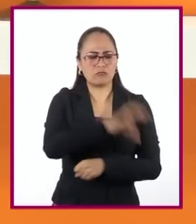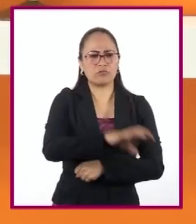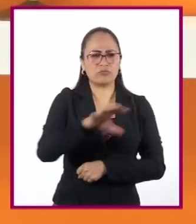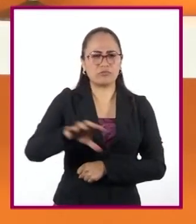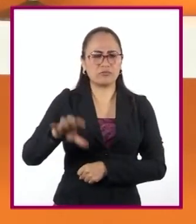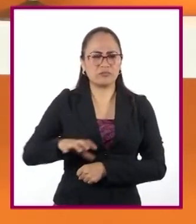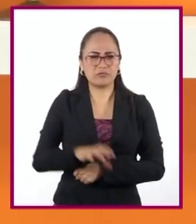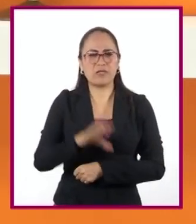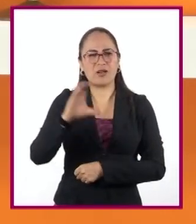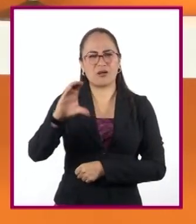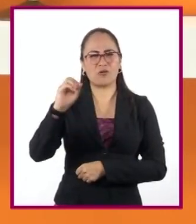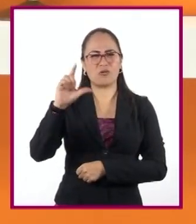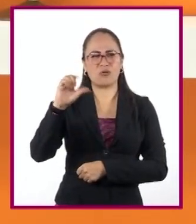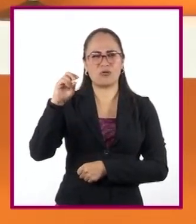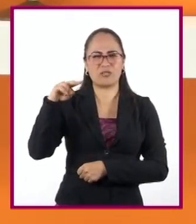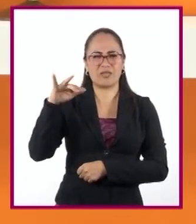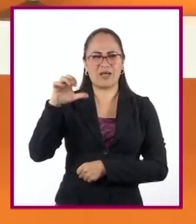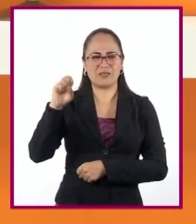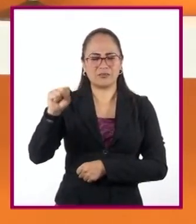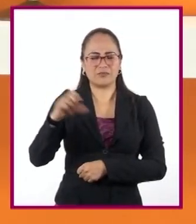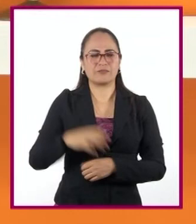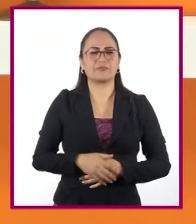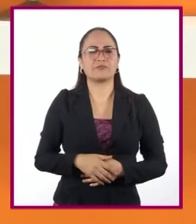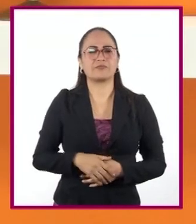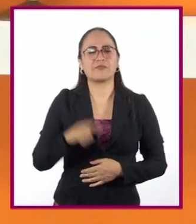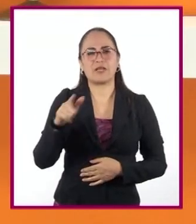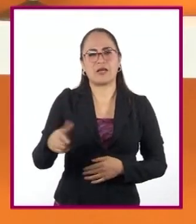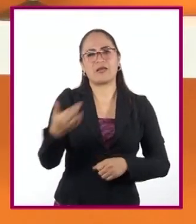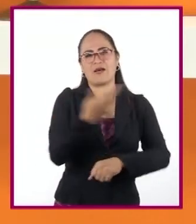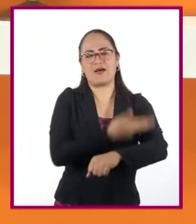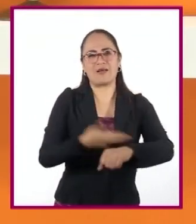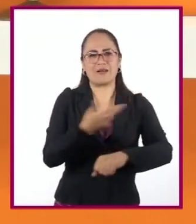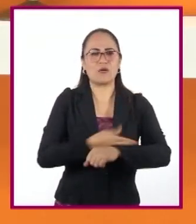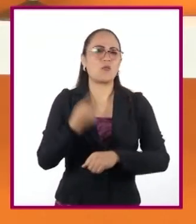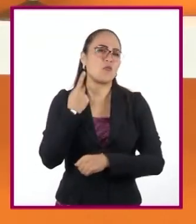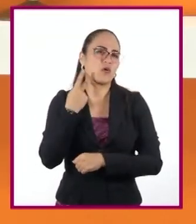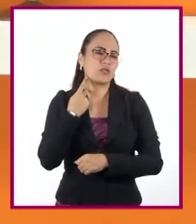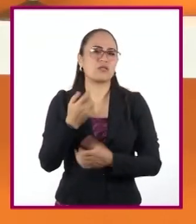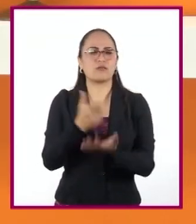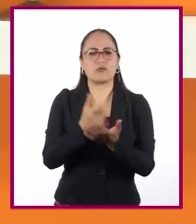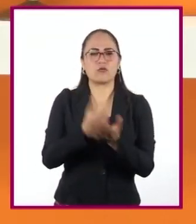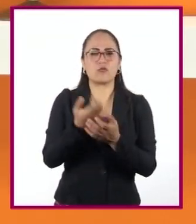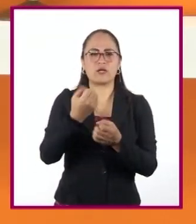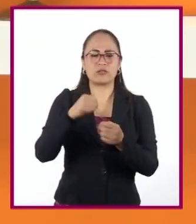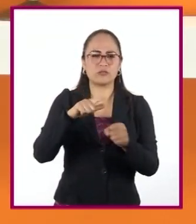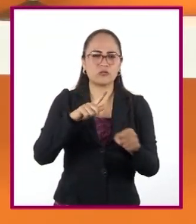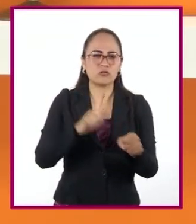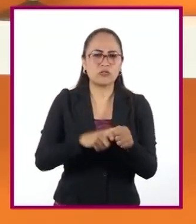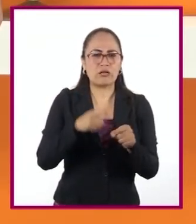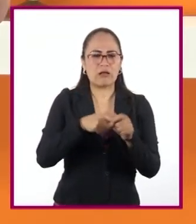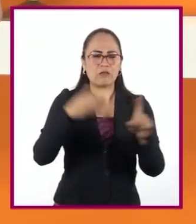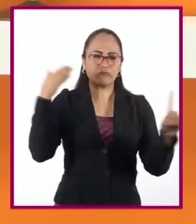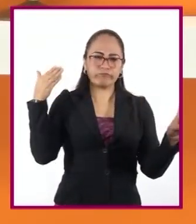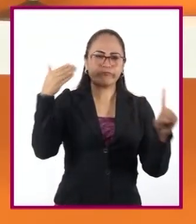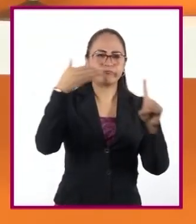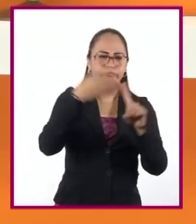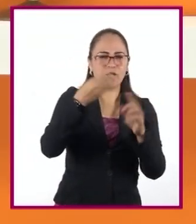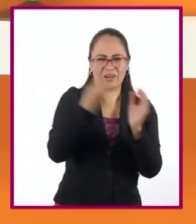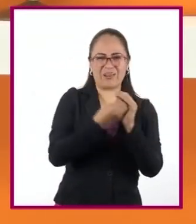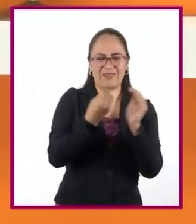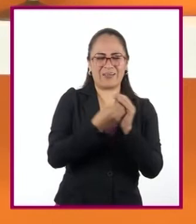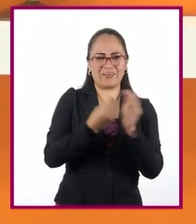colonias. Como ya mencionamos, la organización política, económica y social es parte central del propósito de la